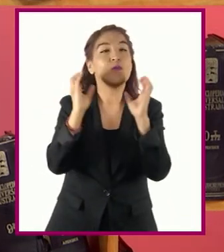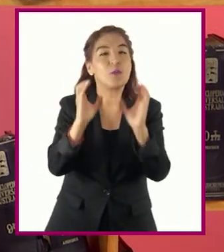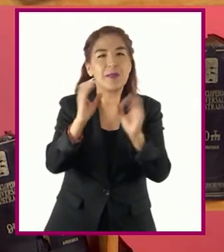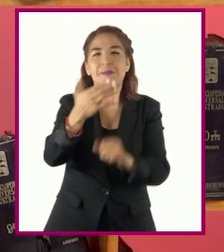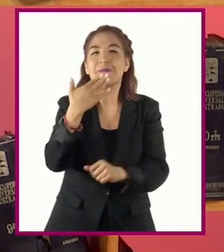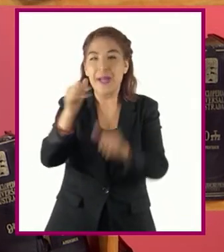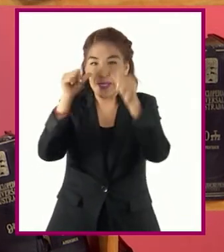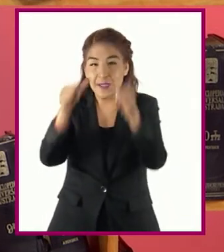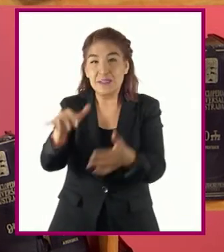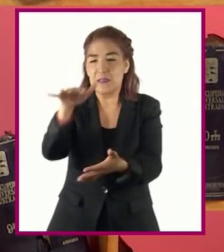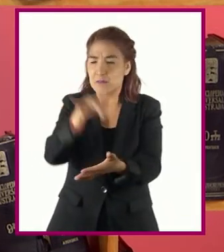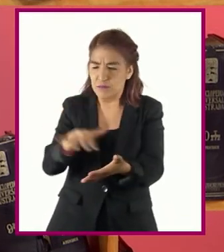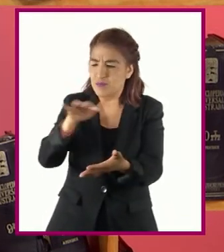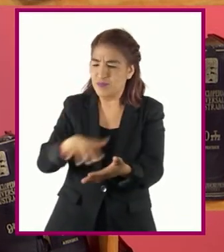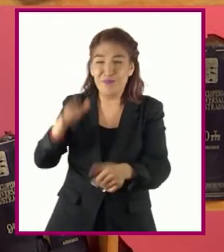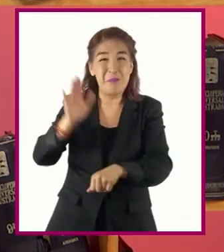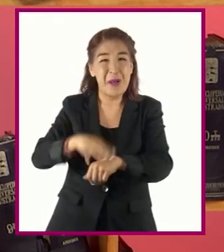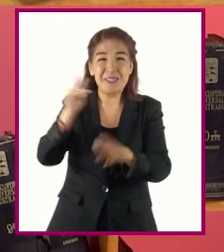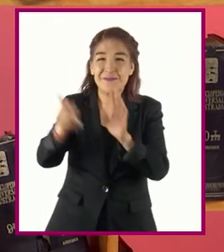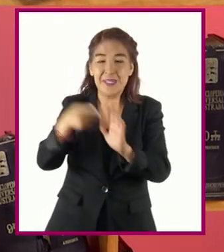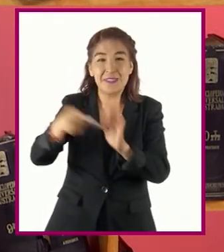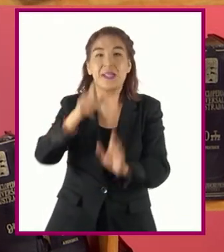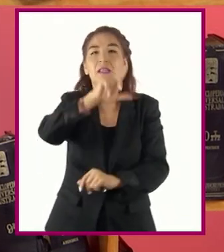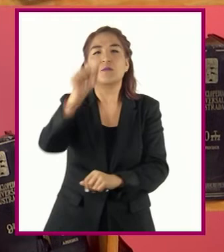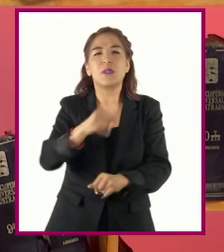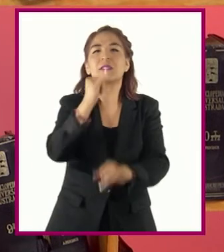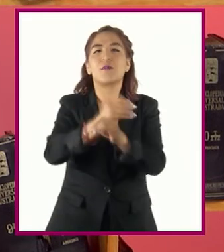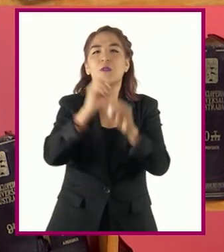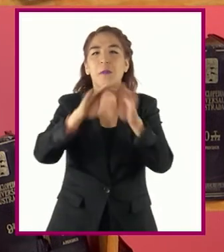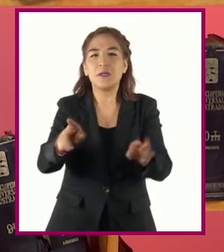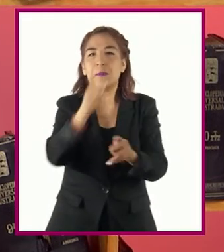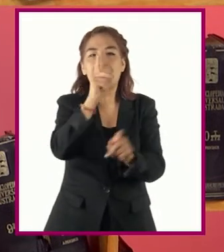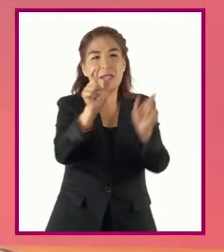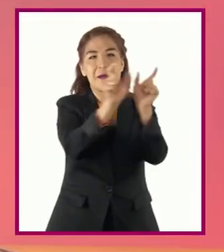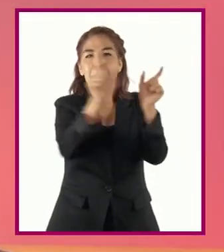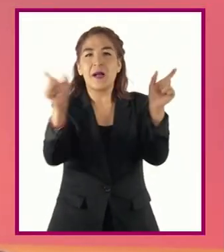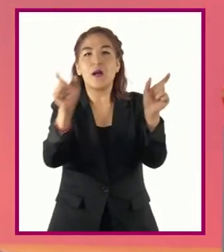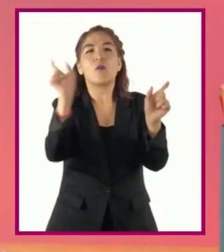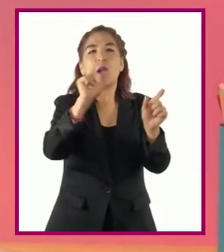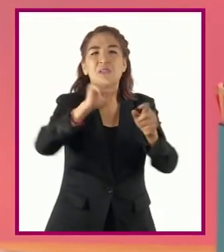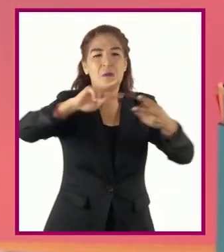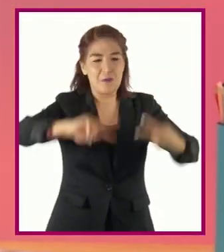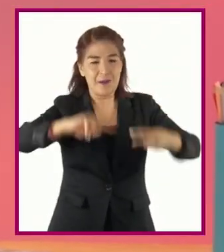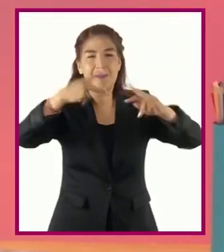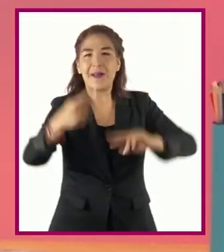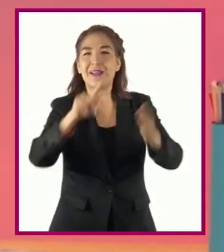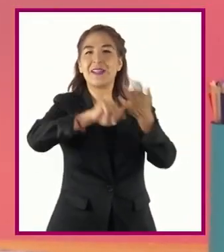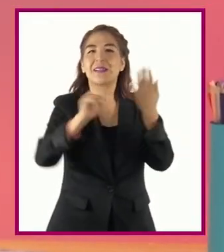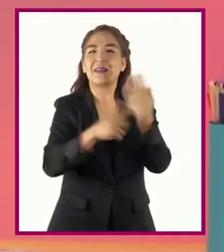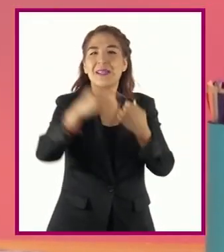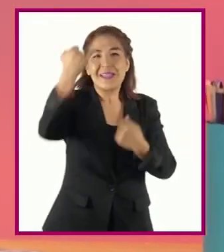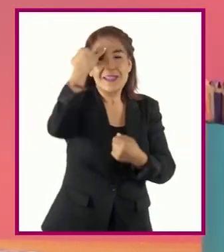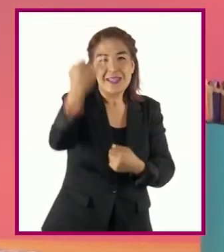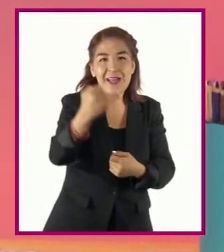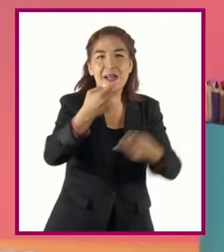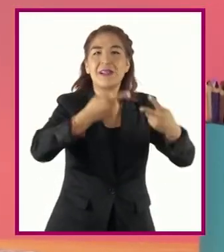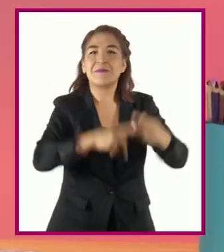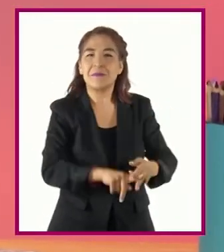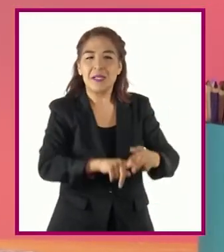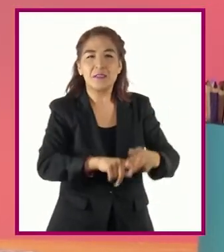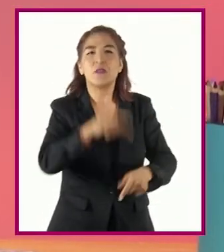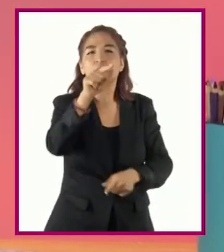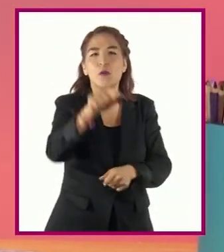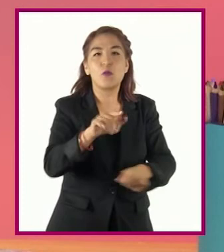hayan leído varias veces, subrayen las oraciones que se opongan a las ideas iniciales e identifiquen